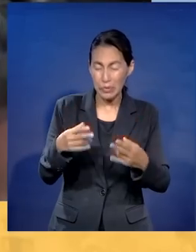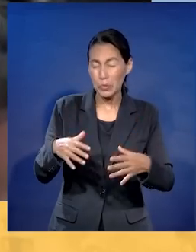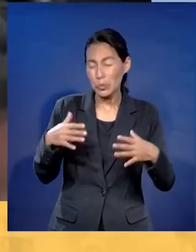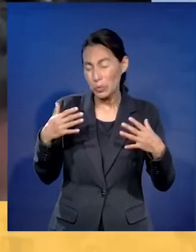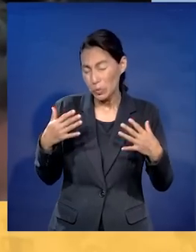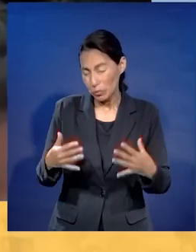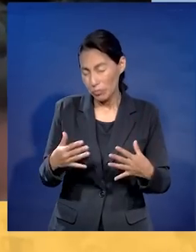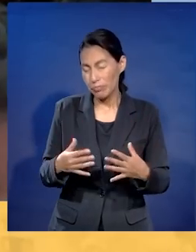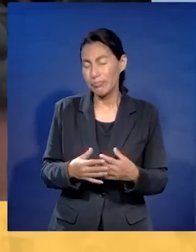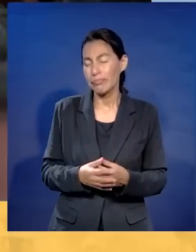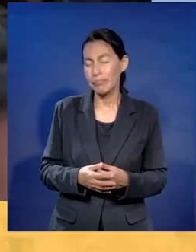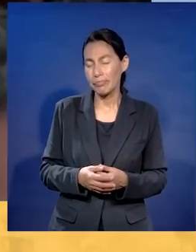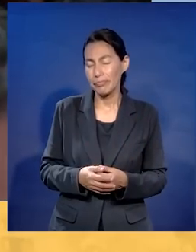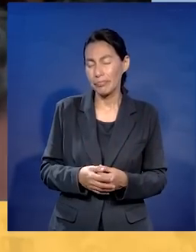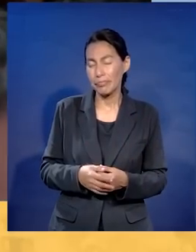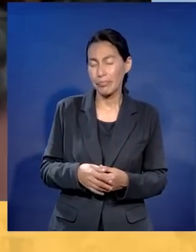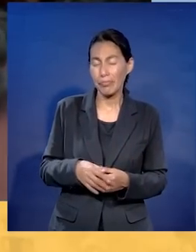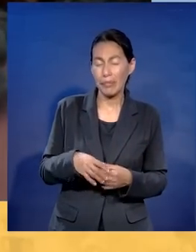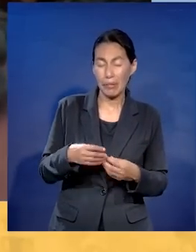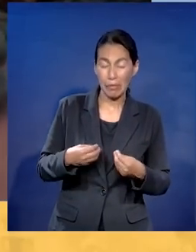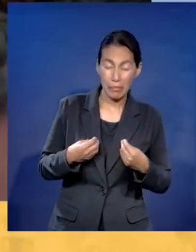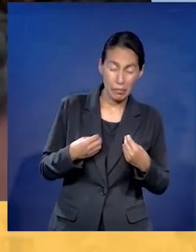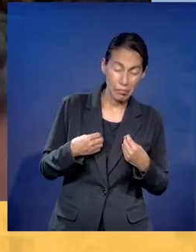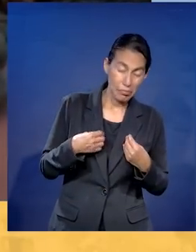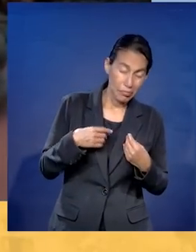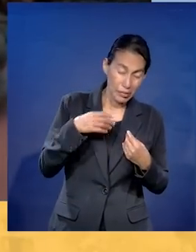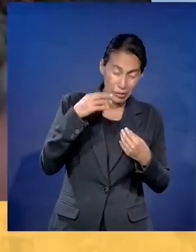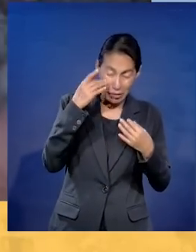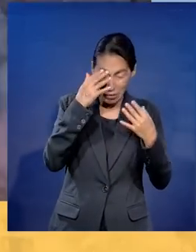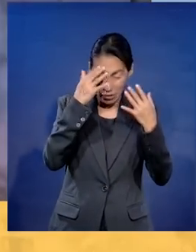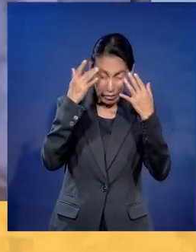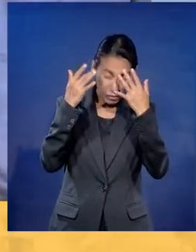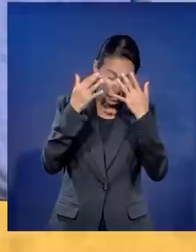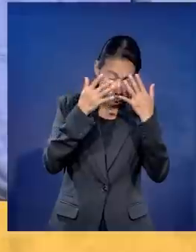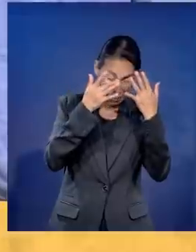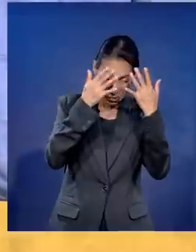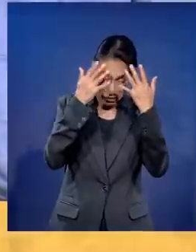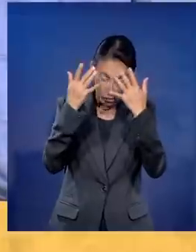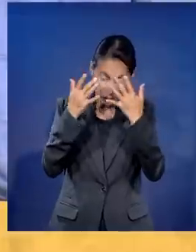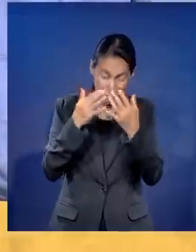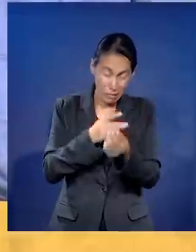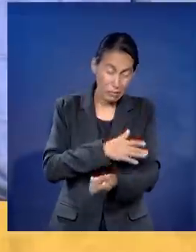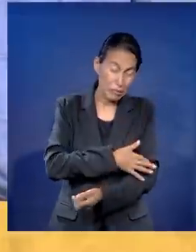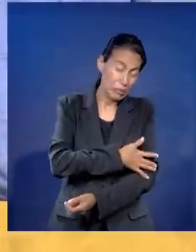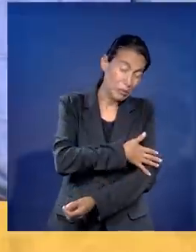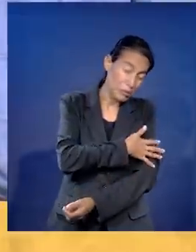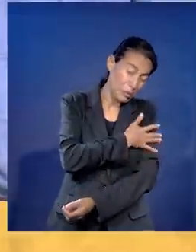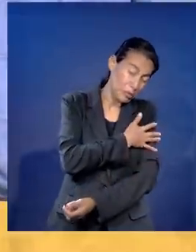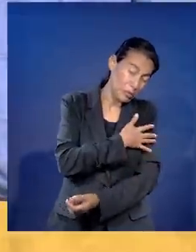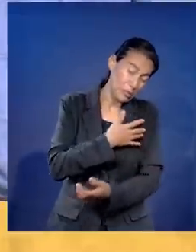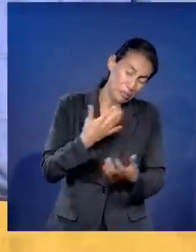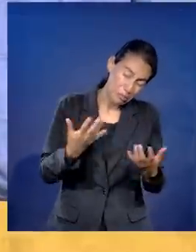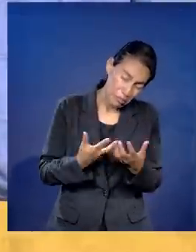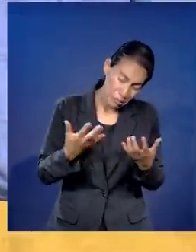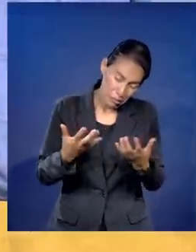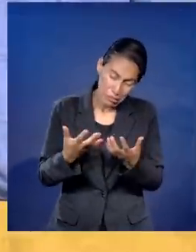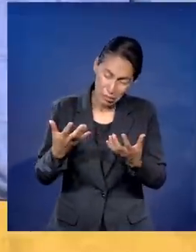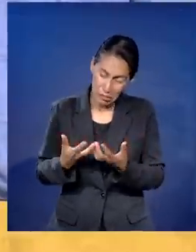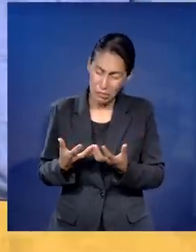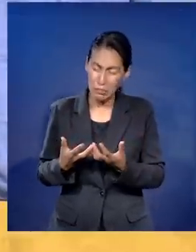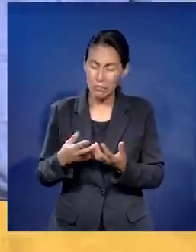hay personas aquí que lo necesitamos mucho que necesitamos mucho la vida que hagamos por la vida